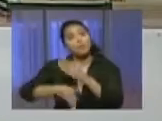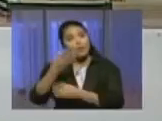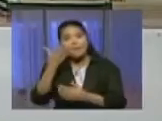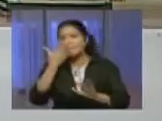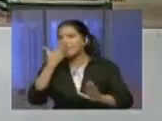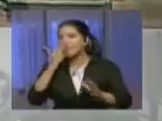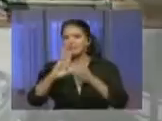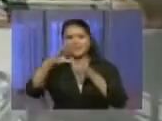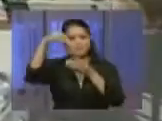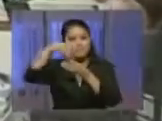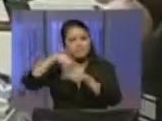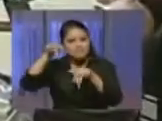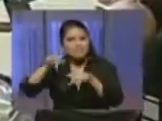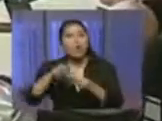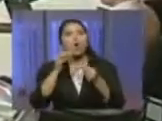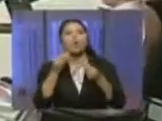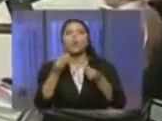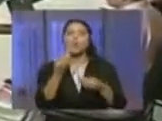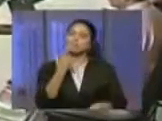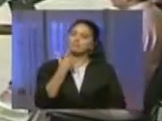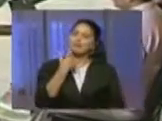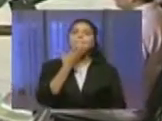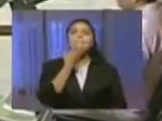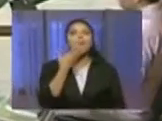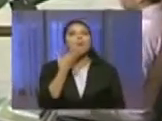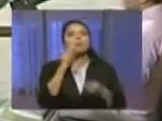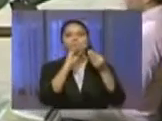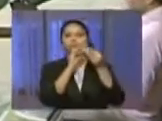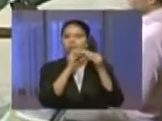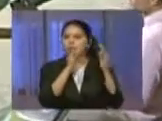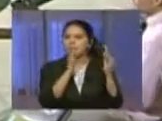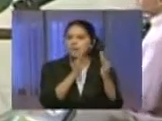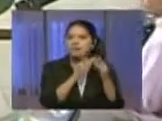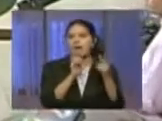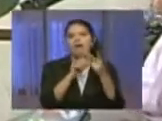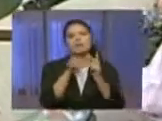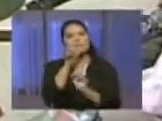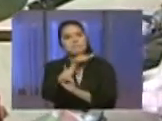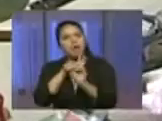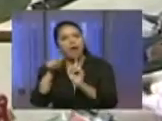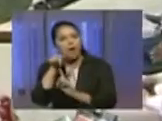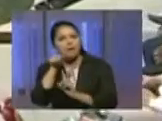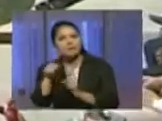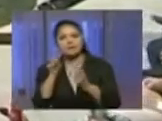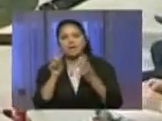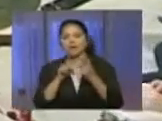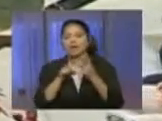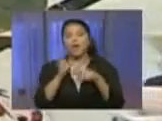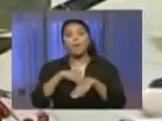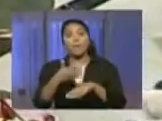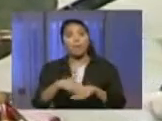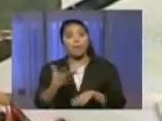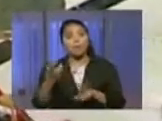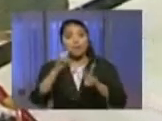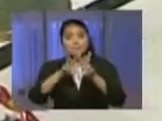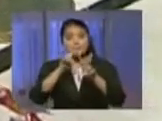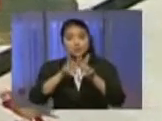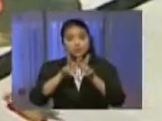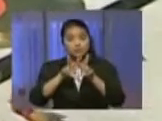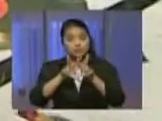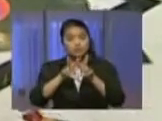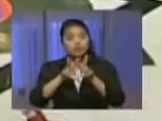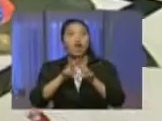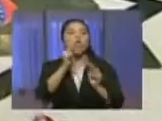siempre allí Cómo hago para mejorar mi casa para mejorar mi hábitat porque la gran misión vivienda Venezuela